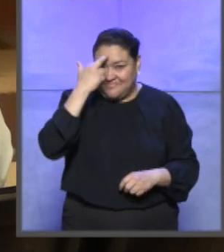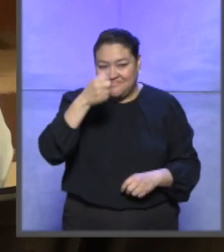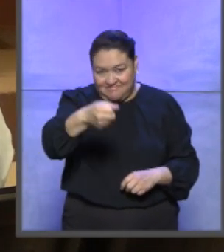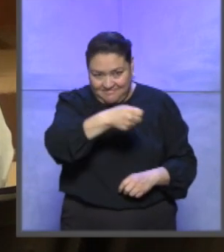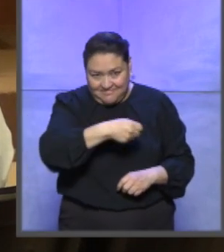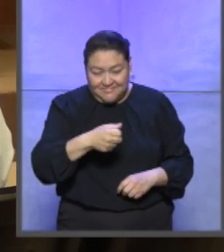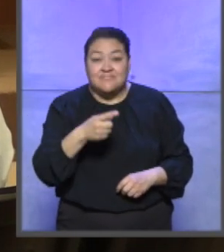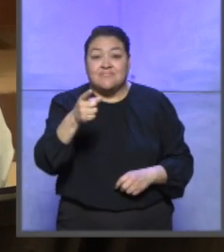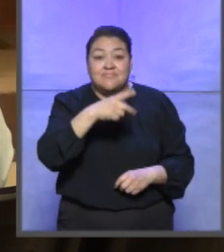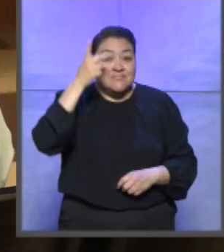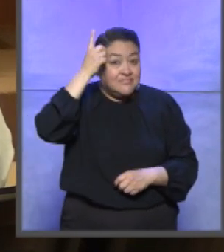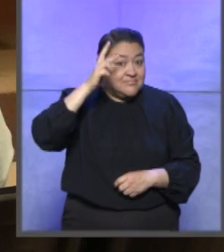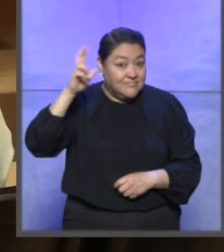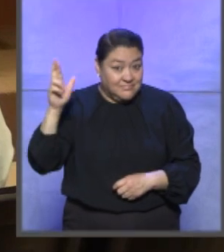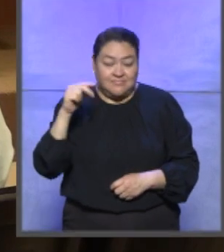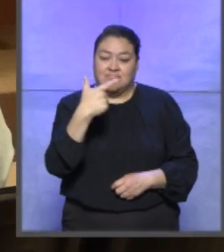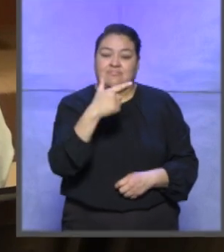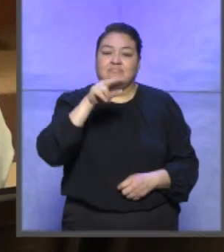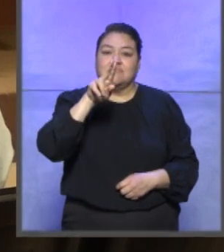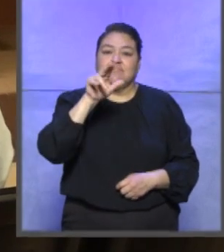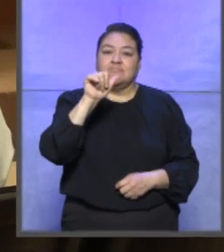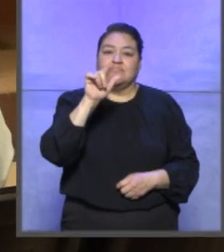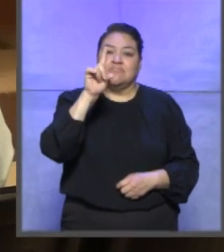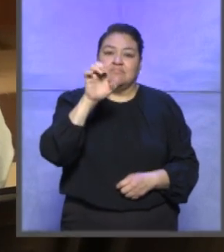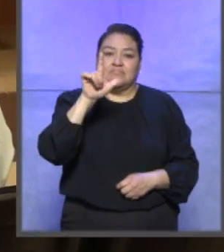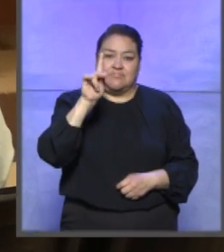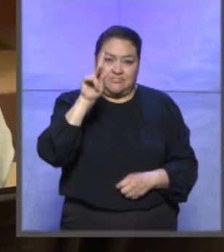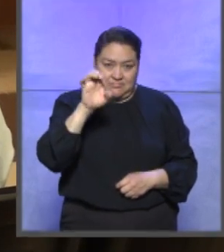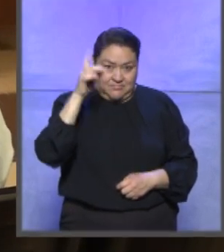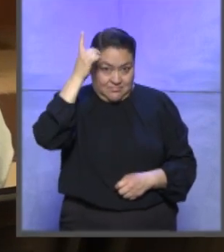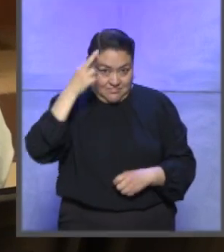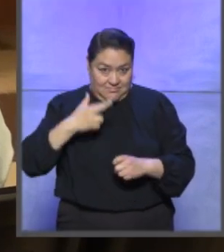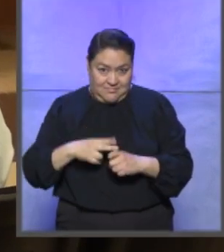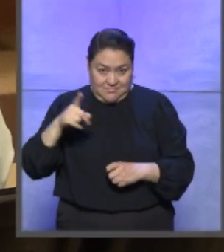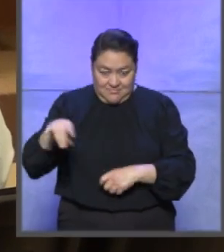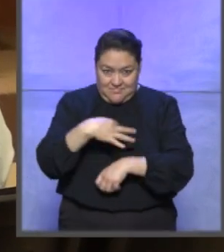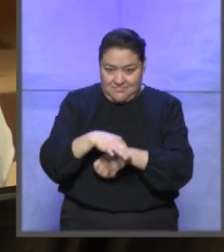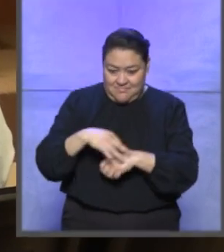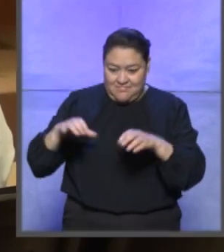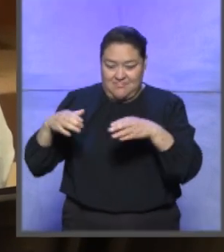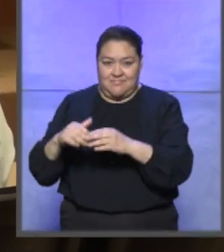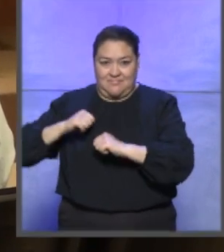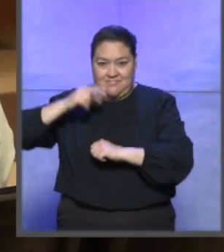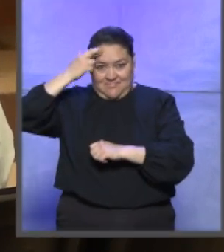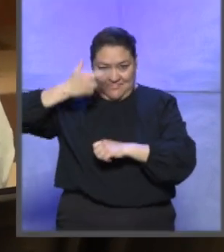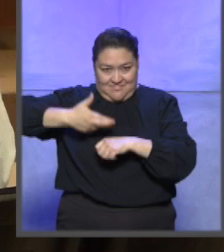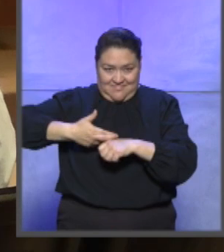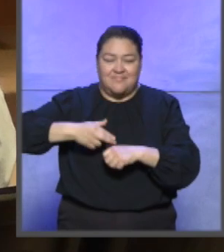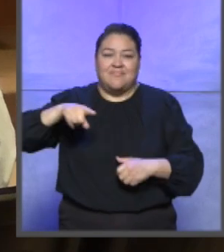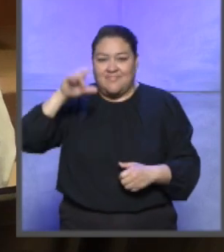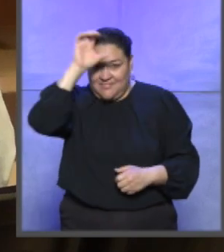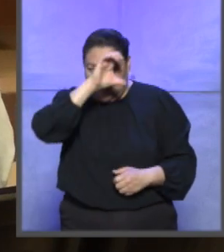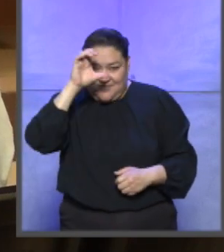presidio. La doctora Guadalupe Baustra Bertosca, directora interina de la División Académica de